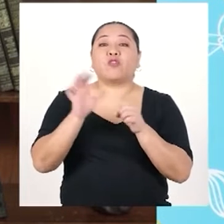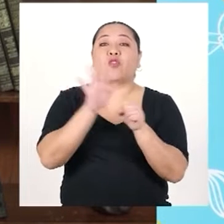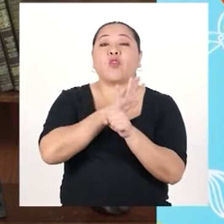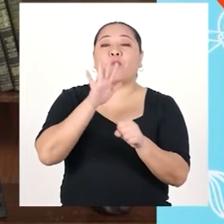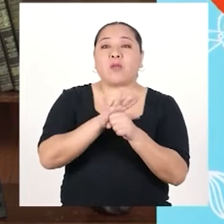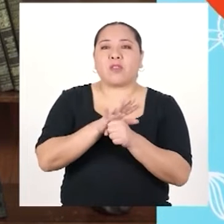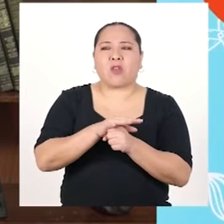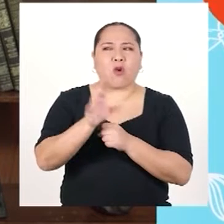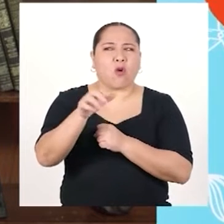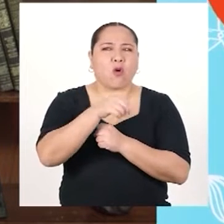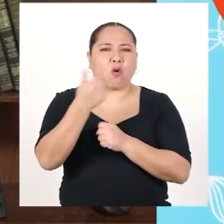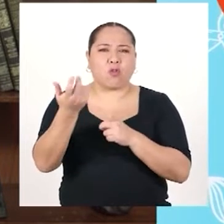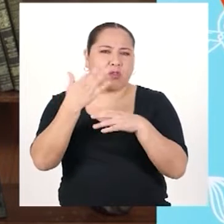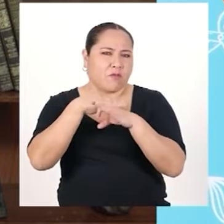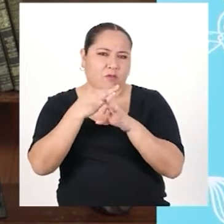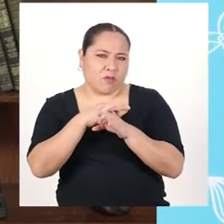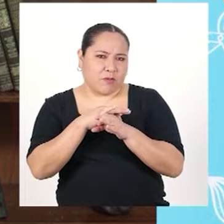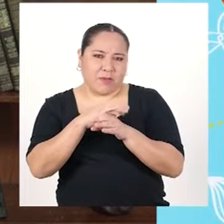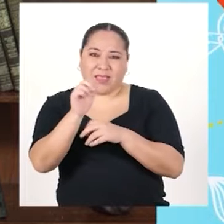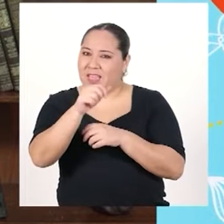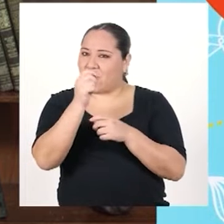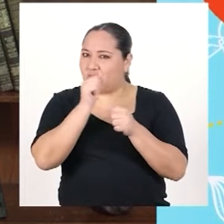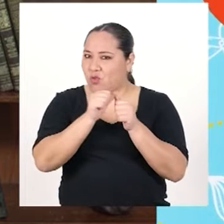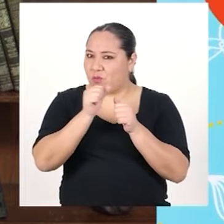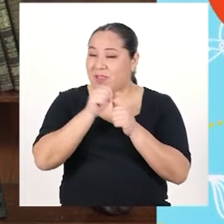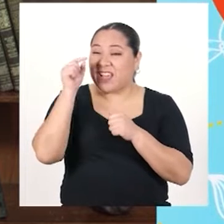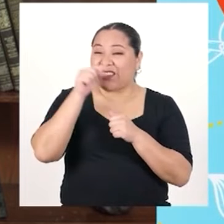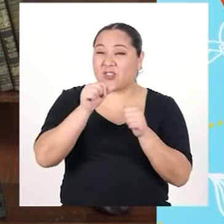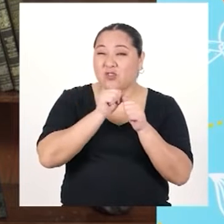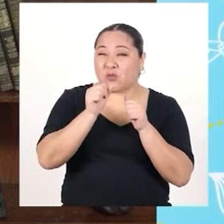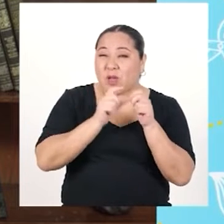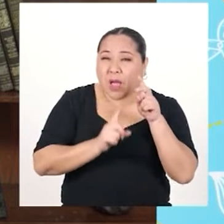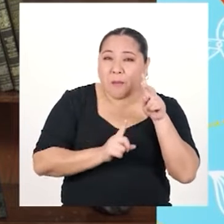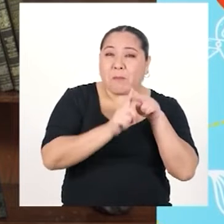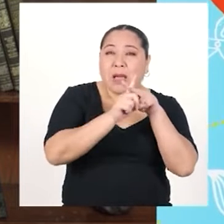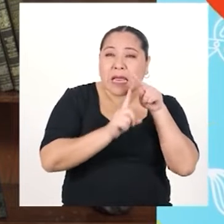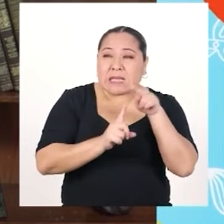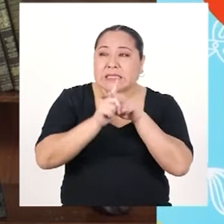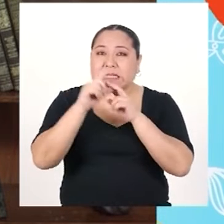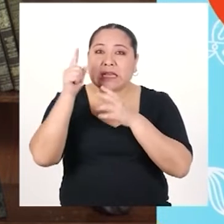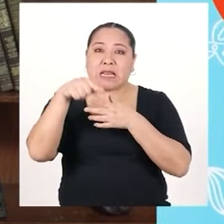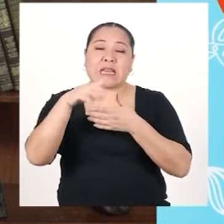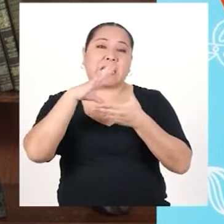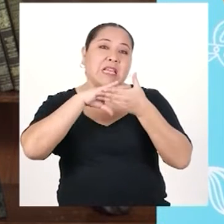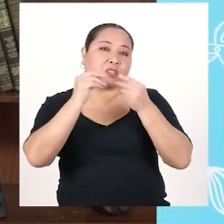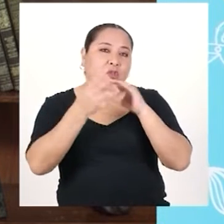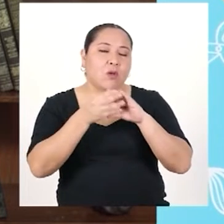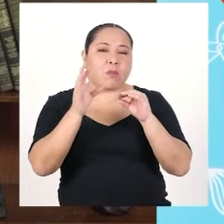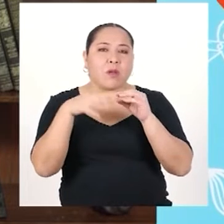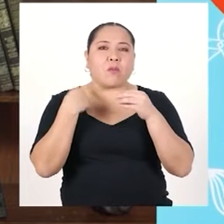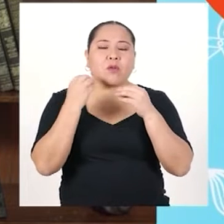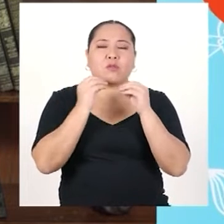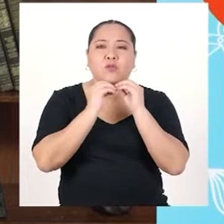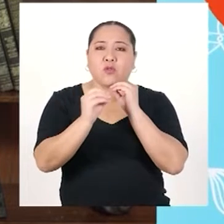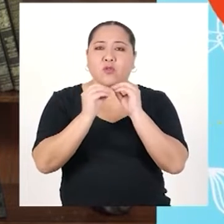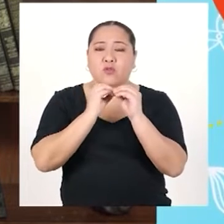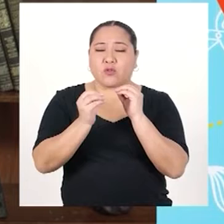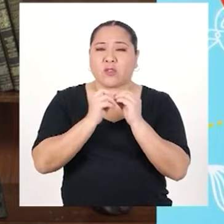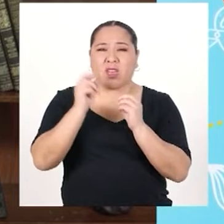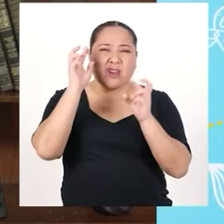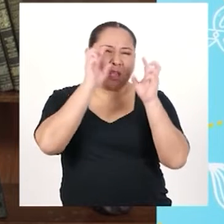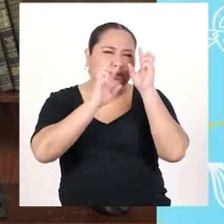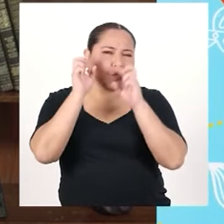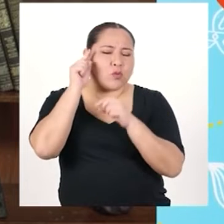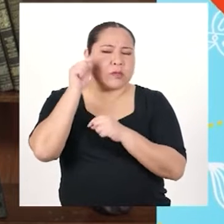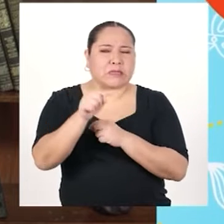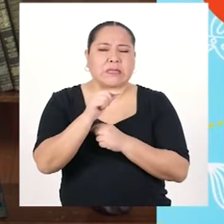enteros, de otro tipo de números. Estos números surgieron a lo largo de la historia para poder resolver la interrogante en los